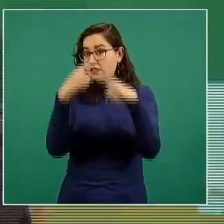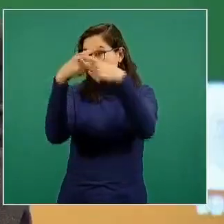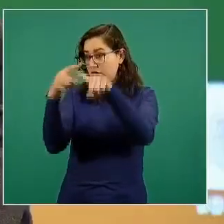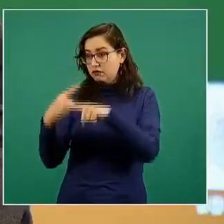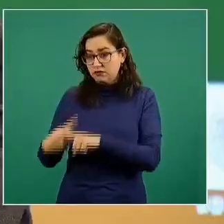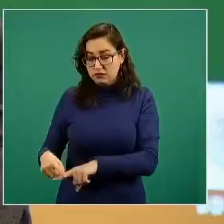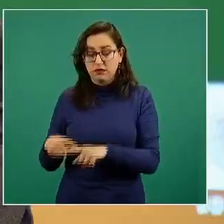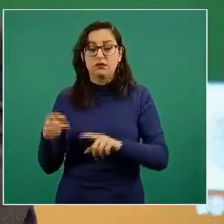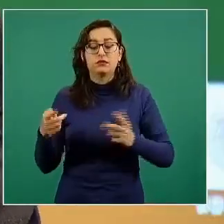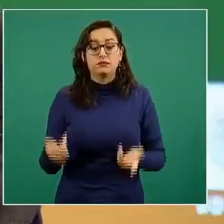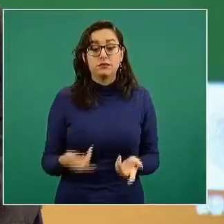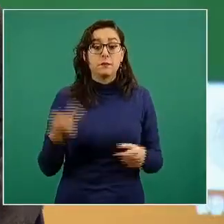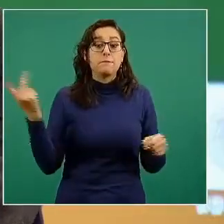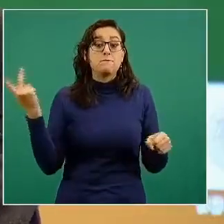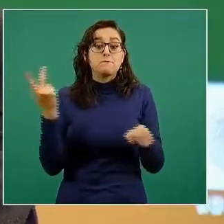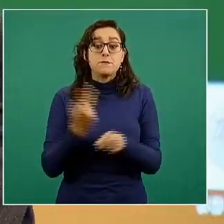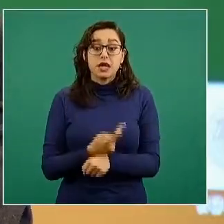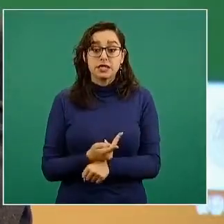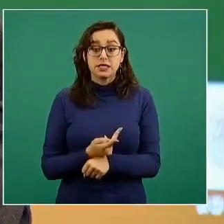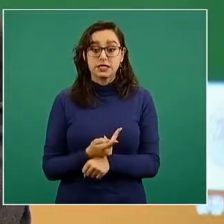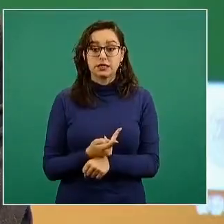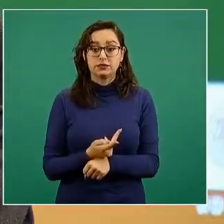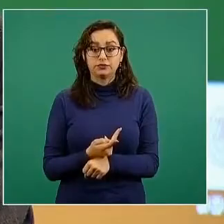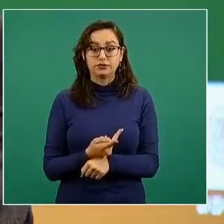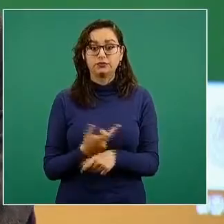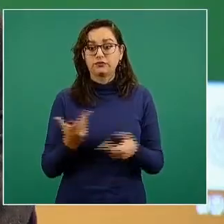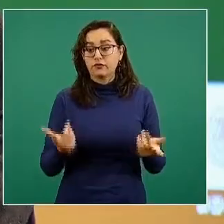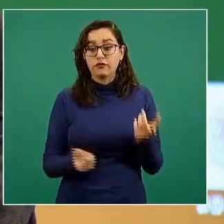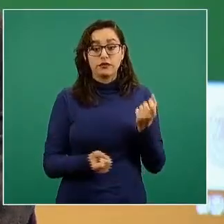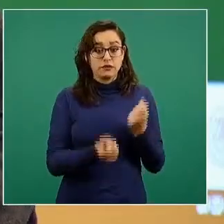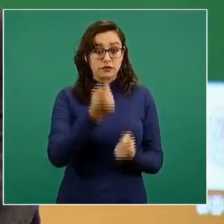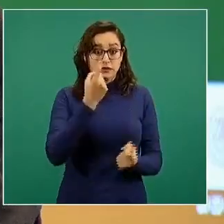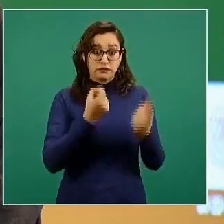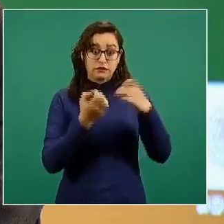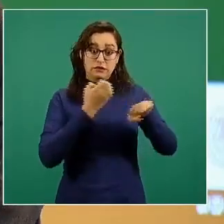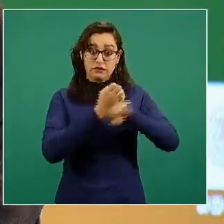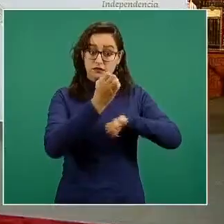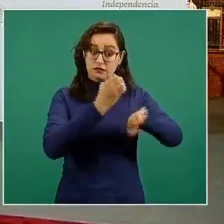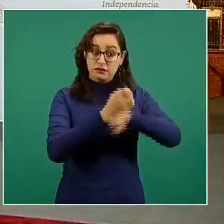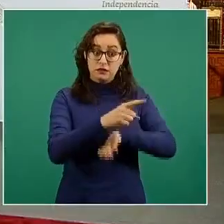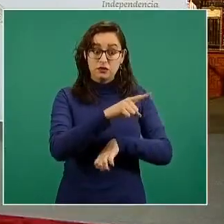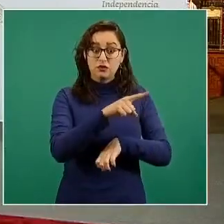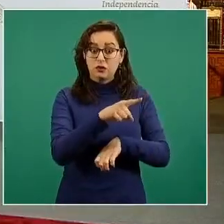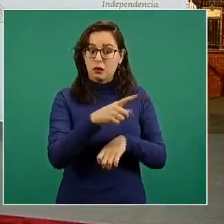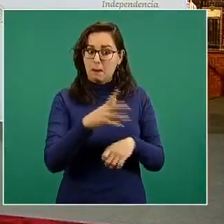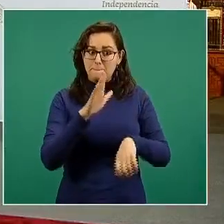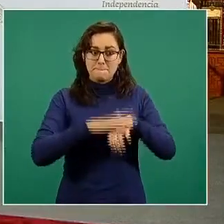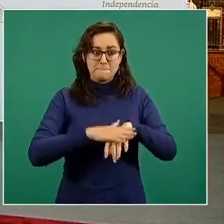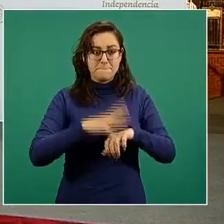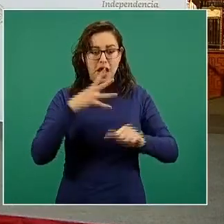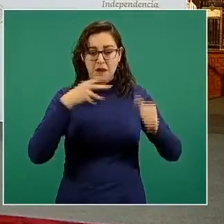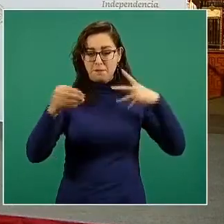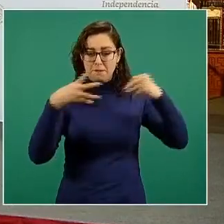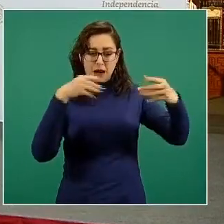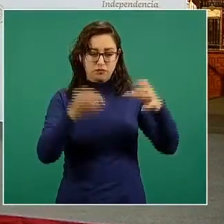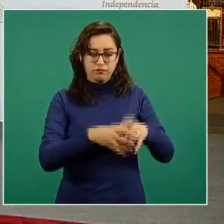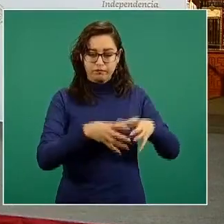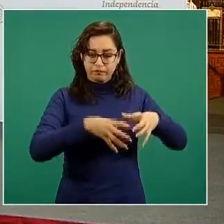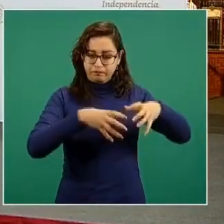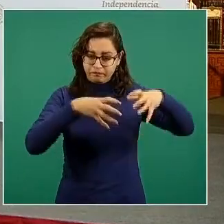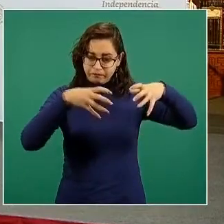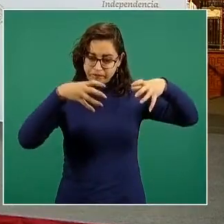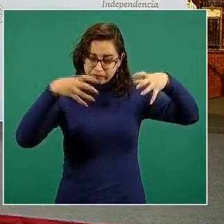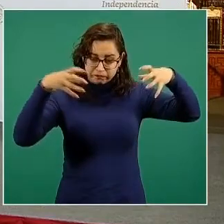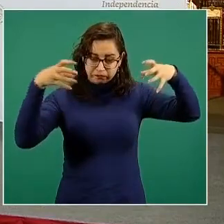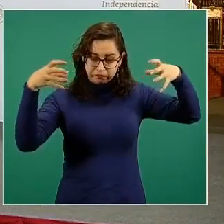la expectativa es que habrá estados, entidades federativas que de repente tendrán exacerbaciones de la epidemia, aumentos en el